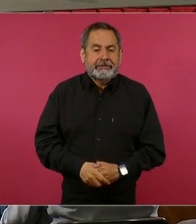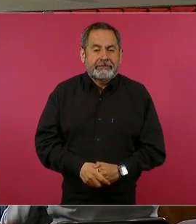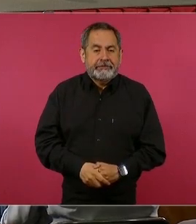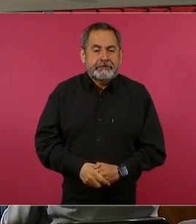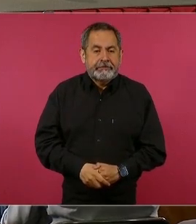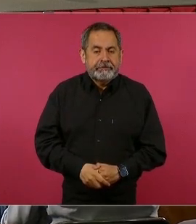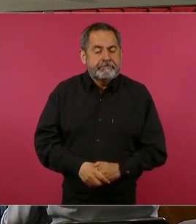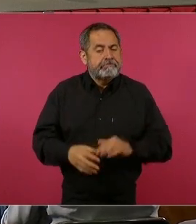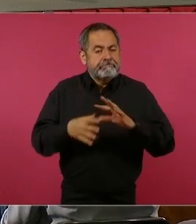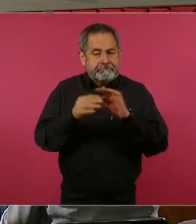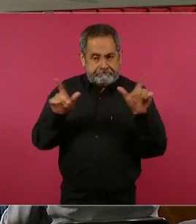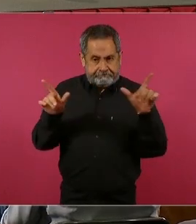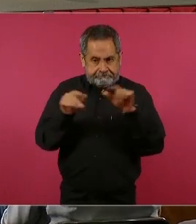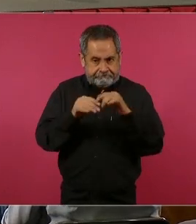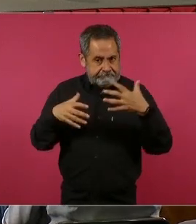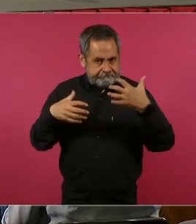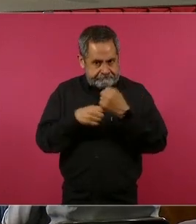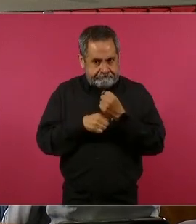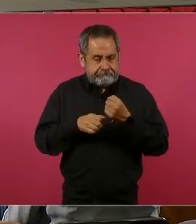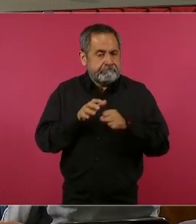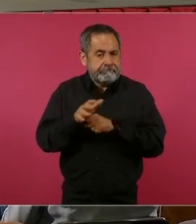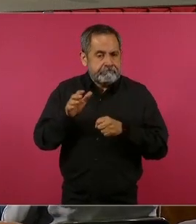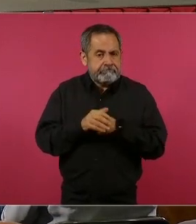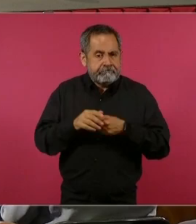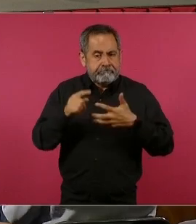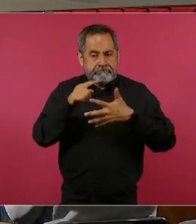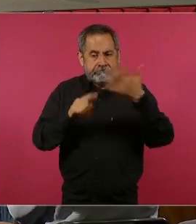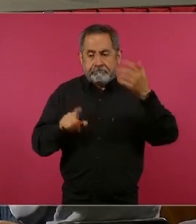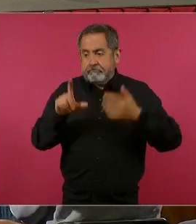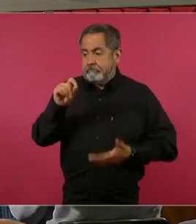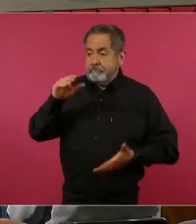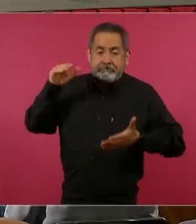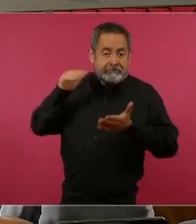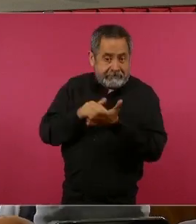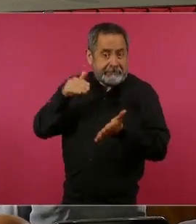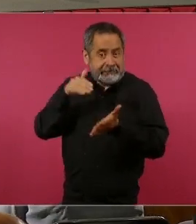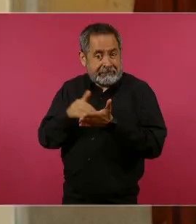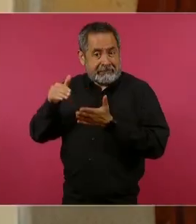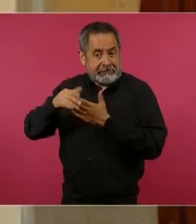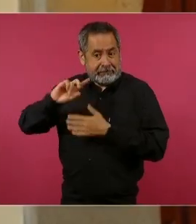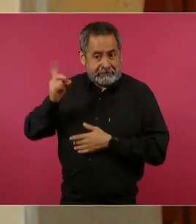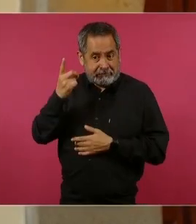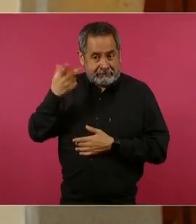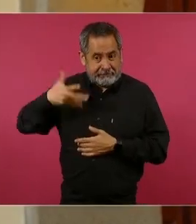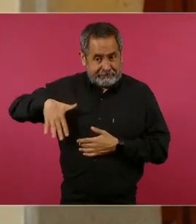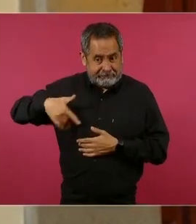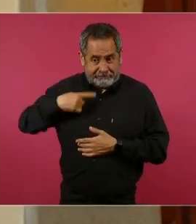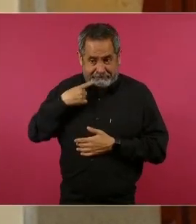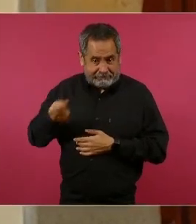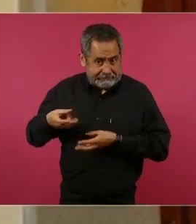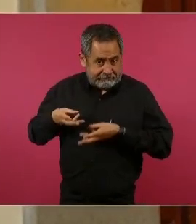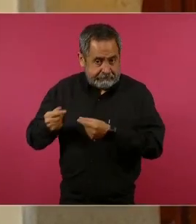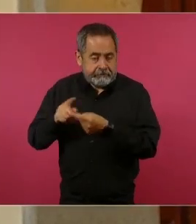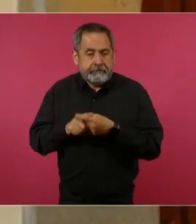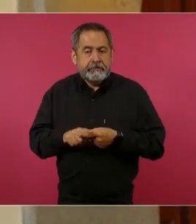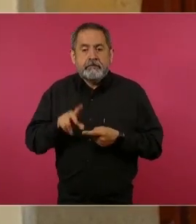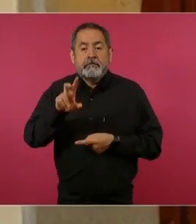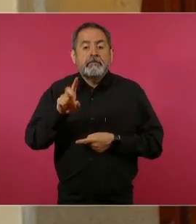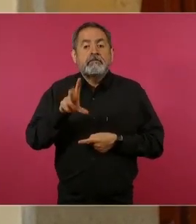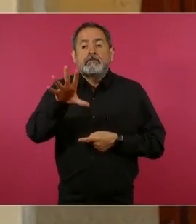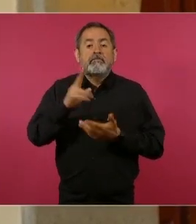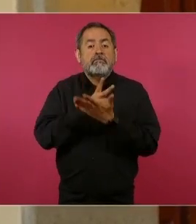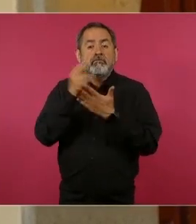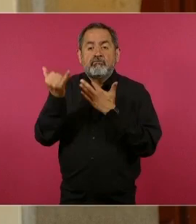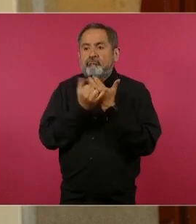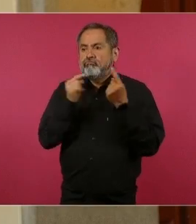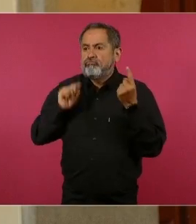Haciendo un resumen de cuáles son el desglose de estos 20,000 millones de dólares que acabo de señalar, en 35 proyectos de generación